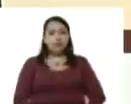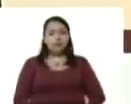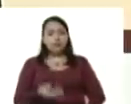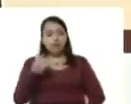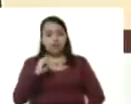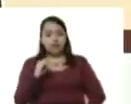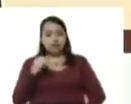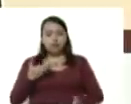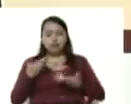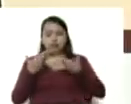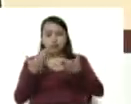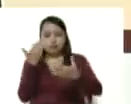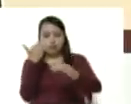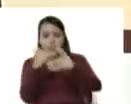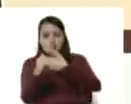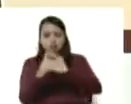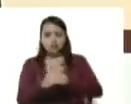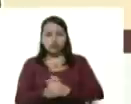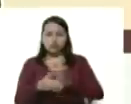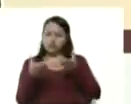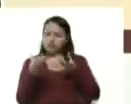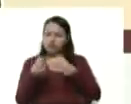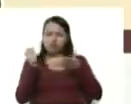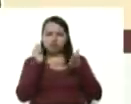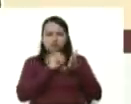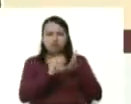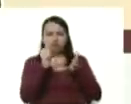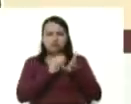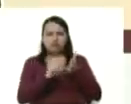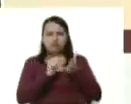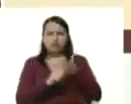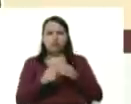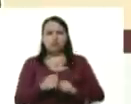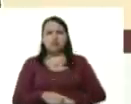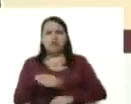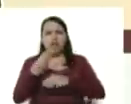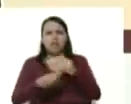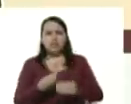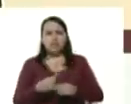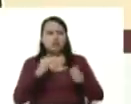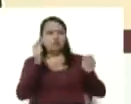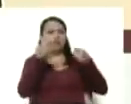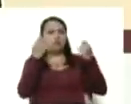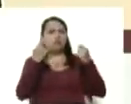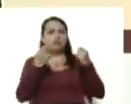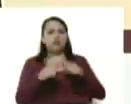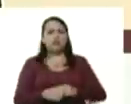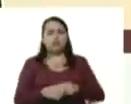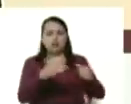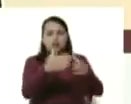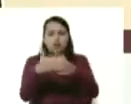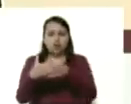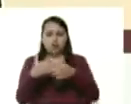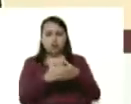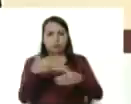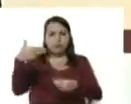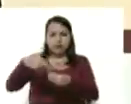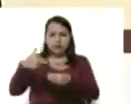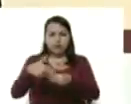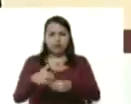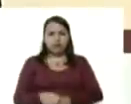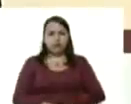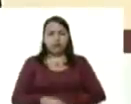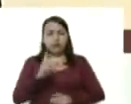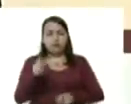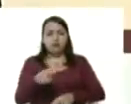enviado decenas y decenas de notas de protesta a las transnacionales petroleras, a